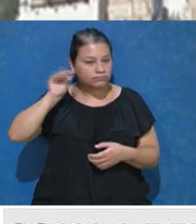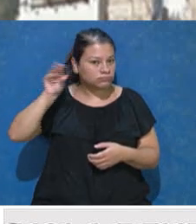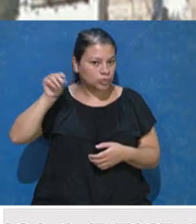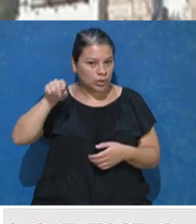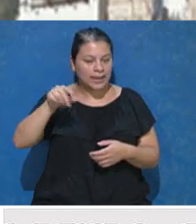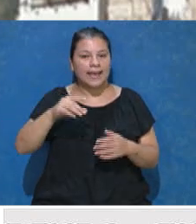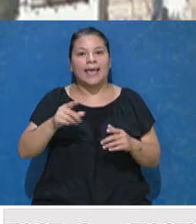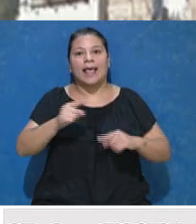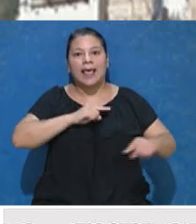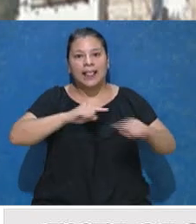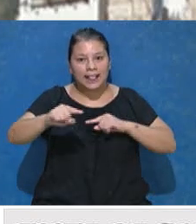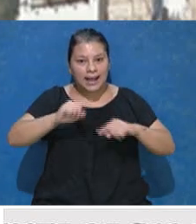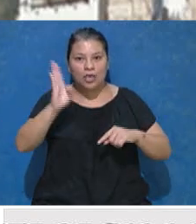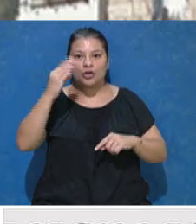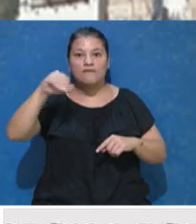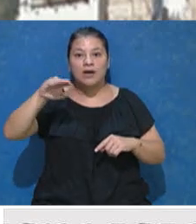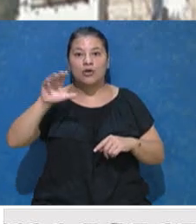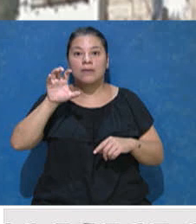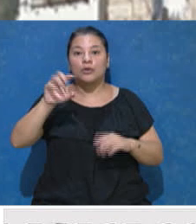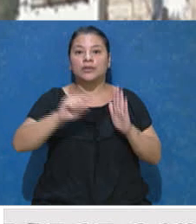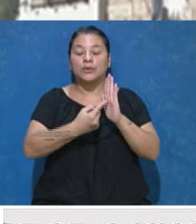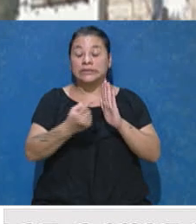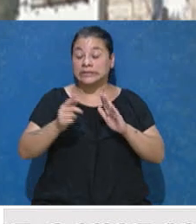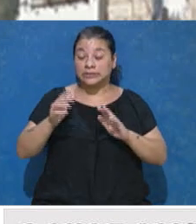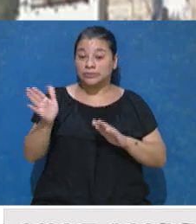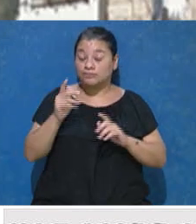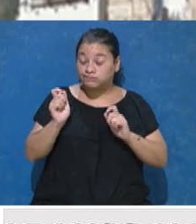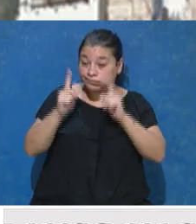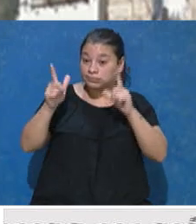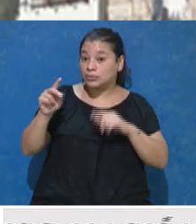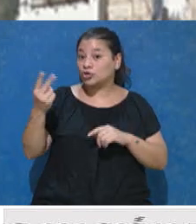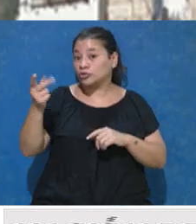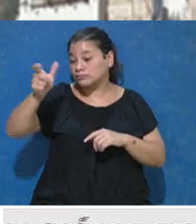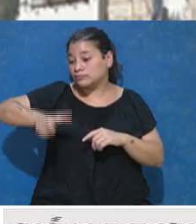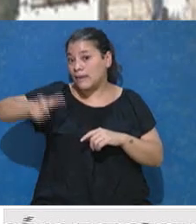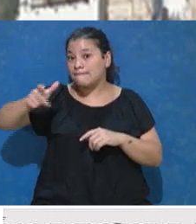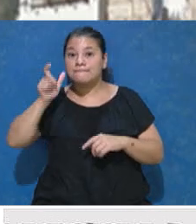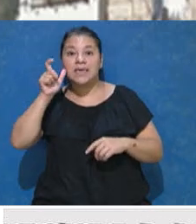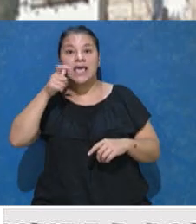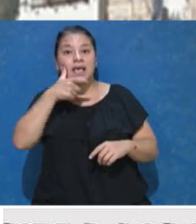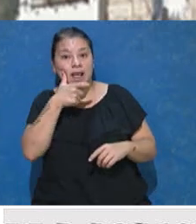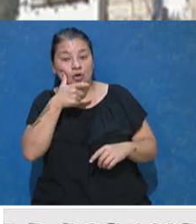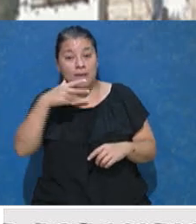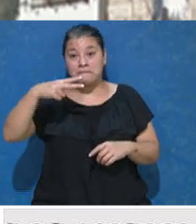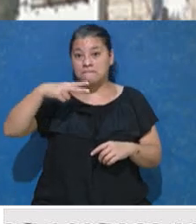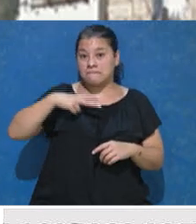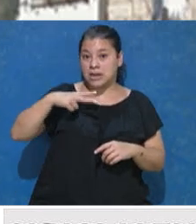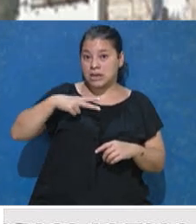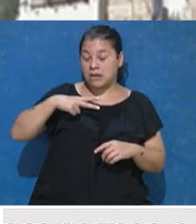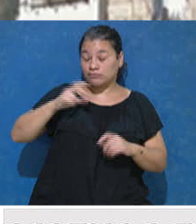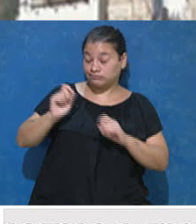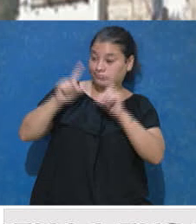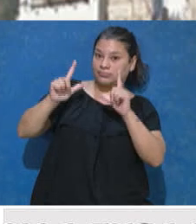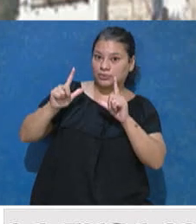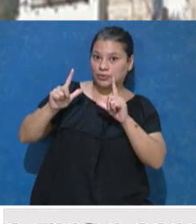provincia de buenos aires que se vieron sorprendidos dos vigiladores es privado con la irrupción